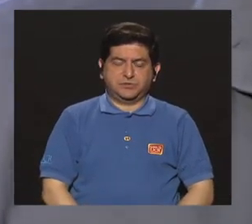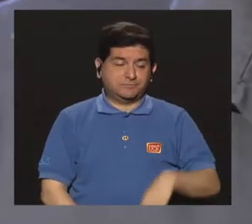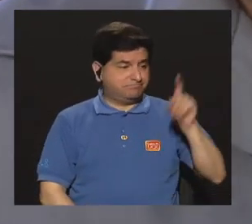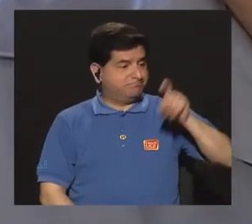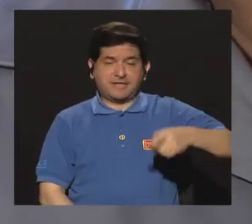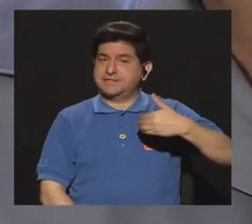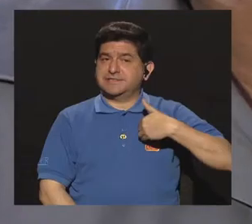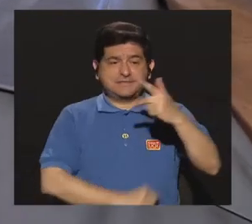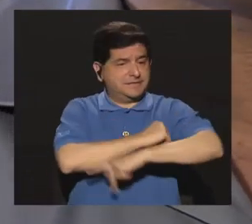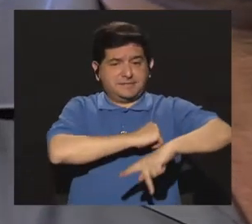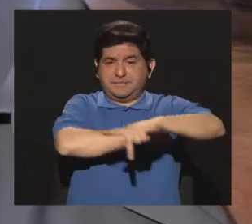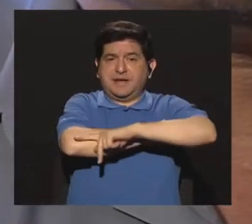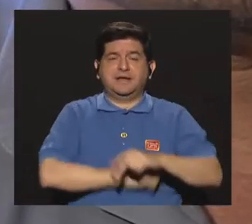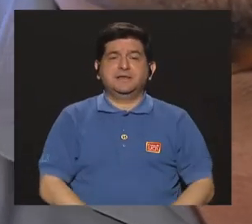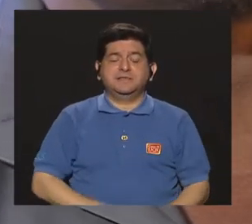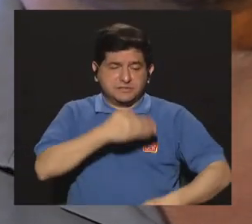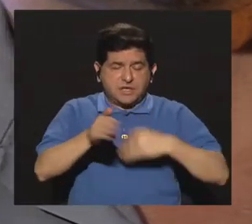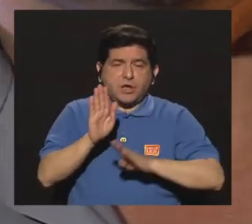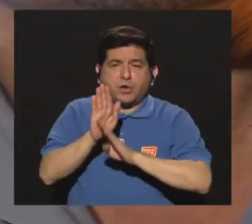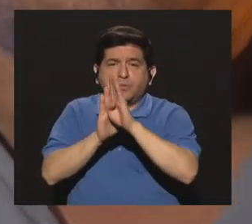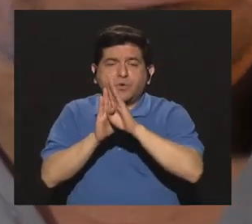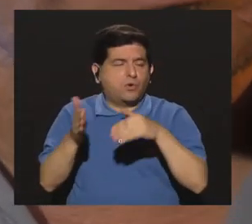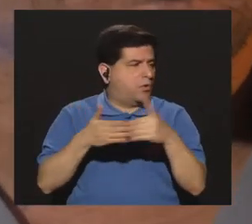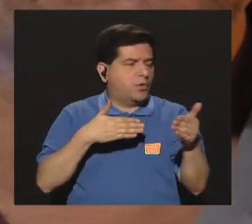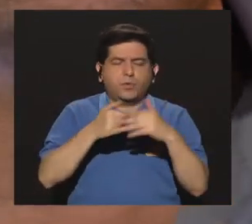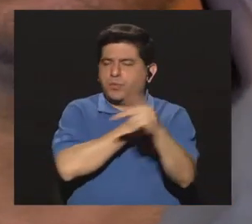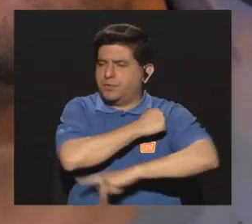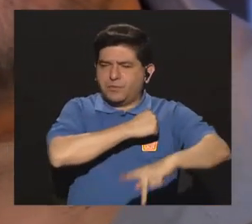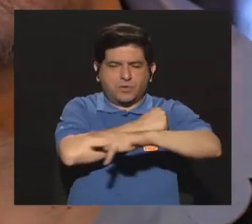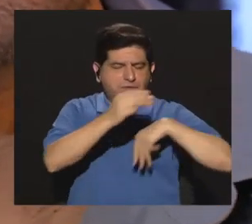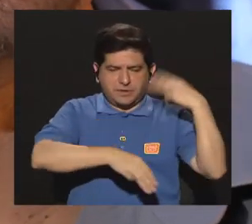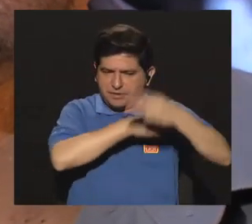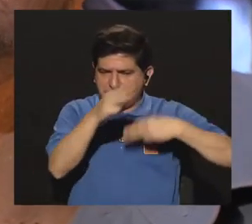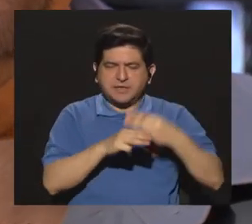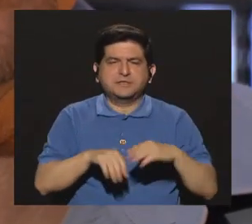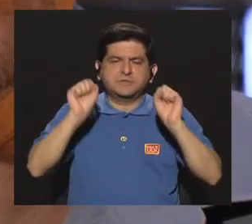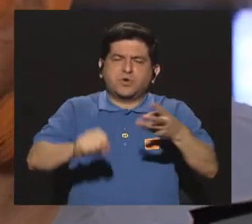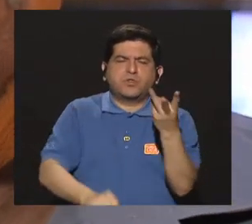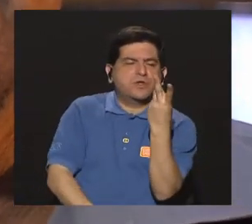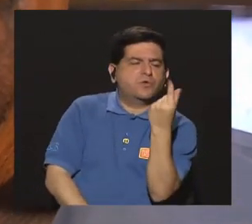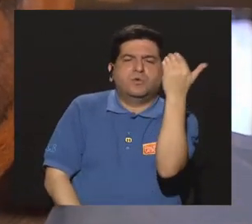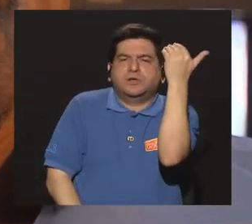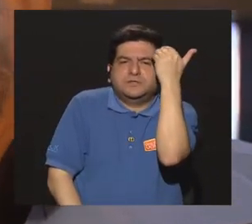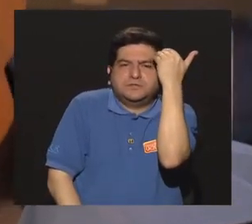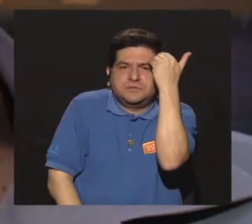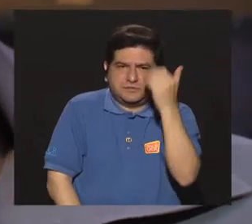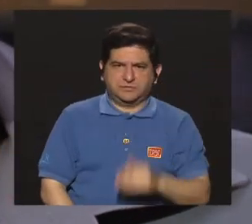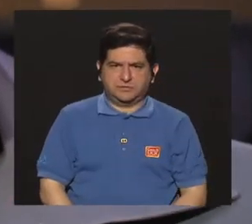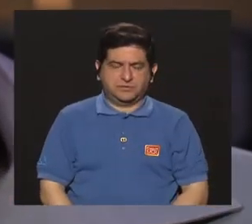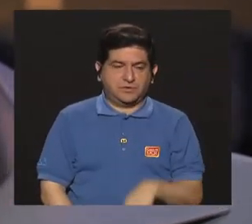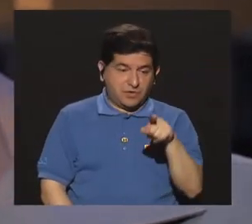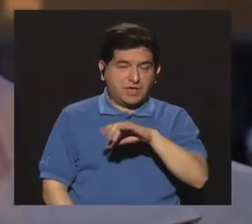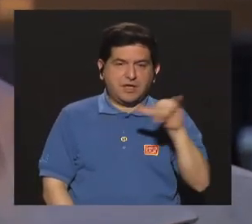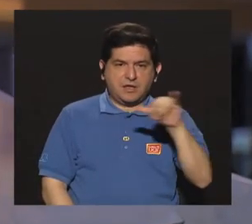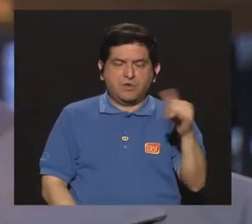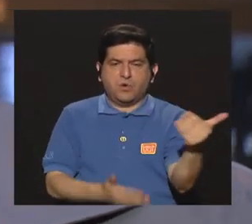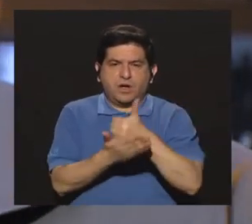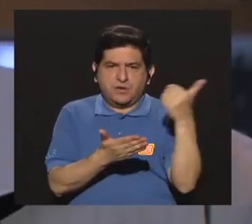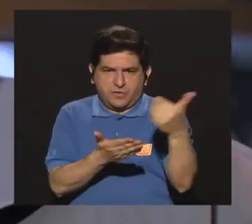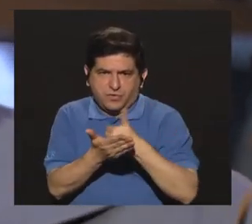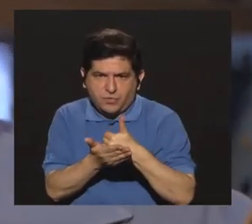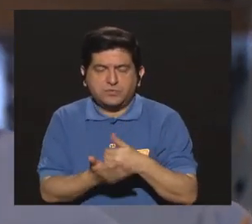es una necesidad que tiene un país en vías de desarrollo o cualquier país en el mundo que es cuantificar y tener conocimiento del recurso